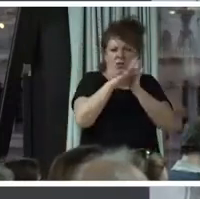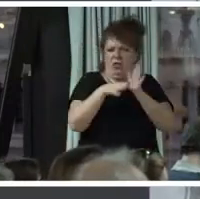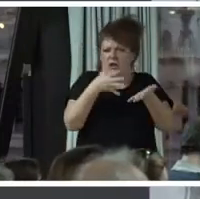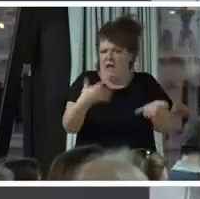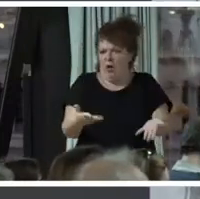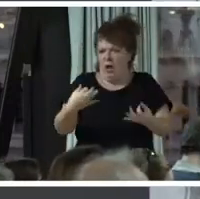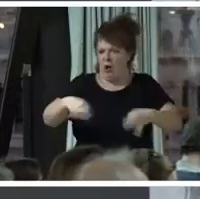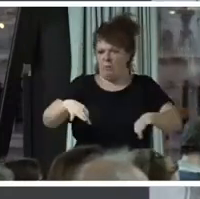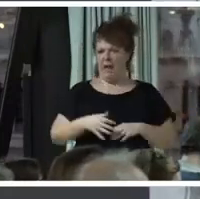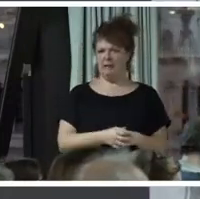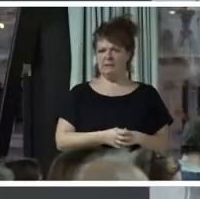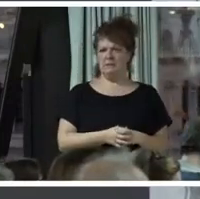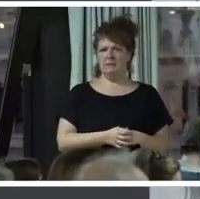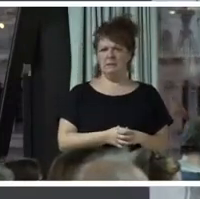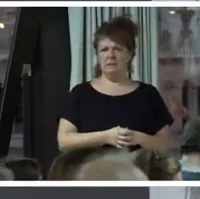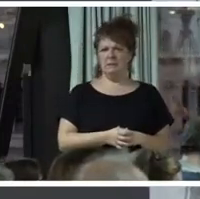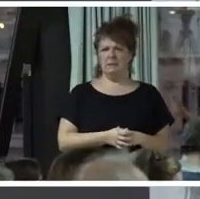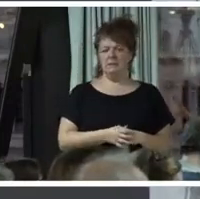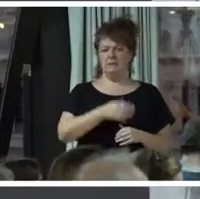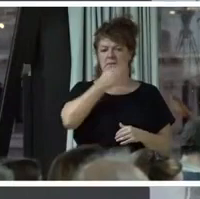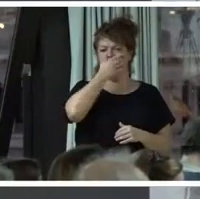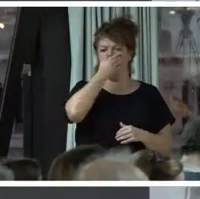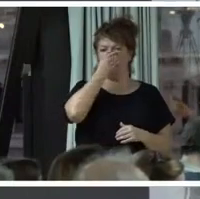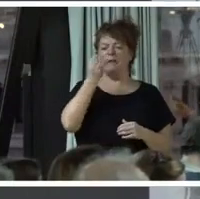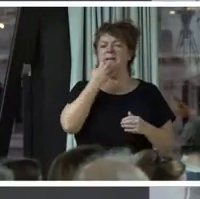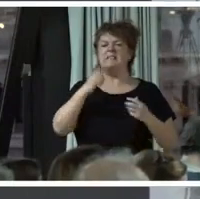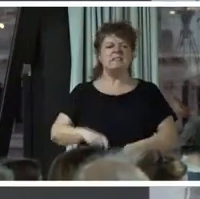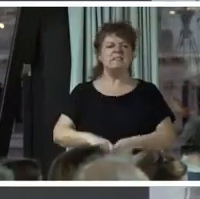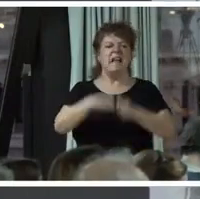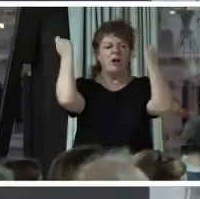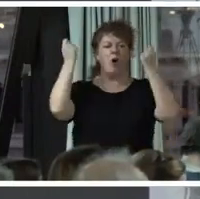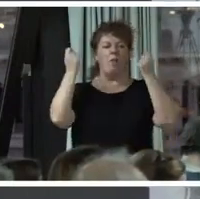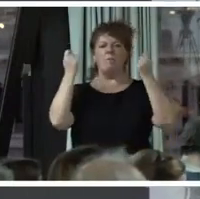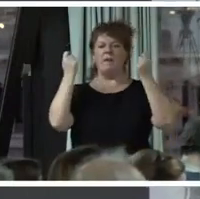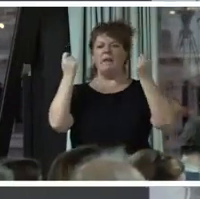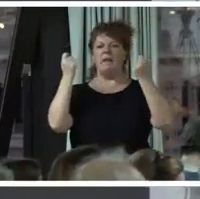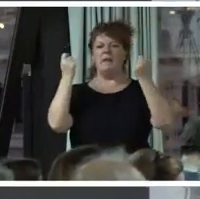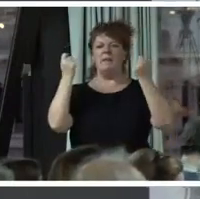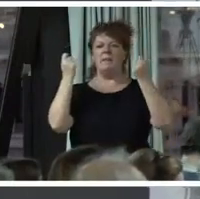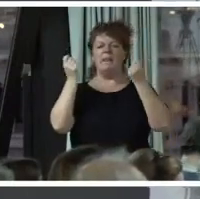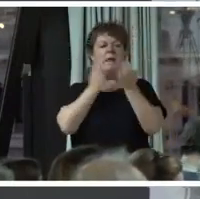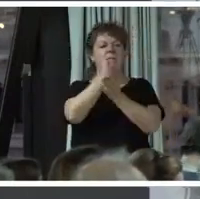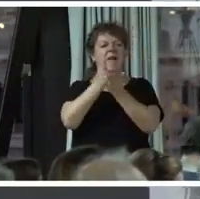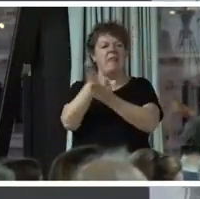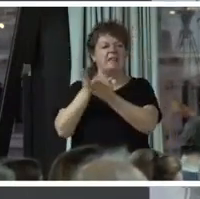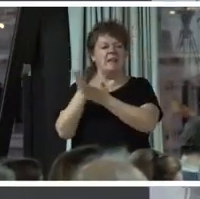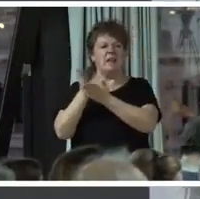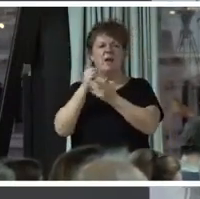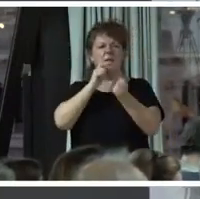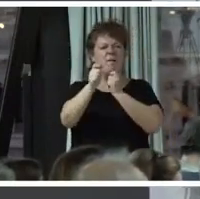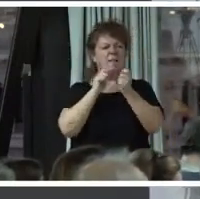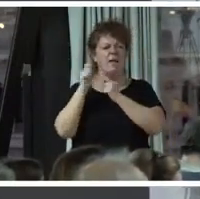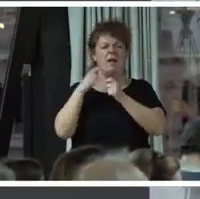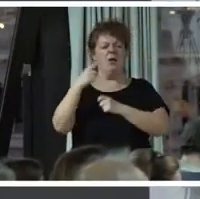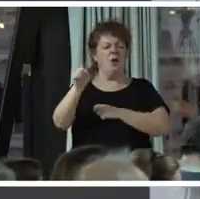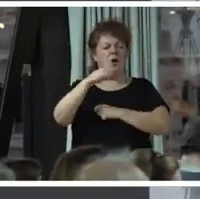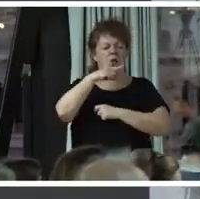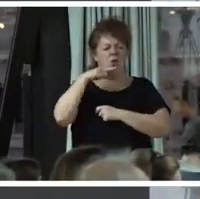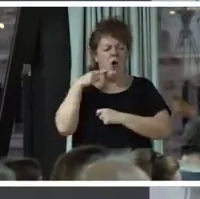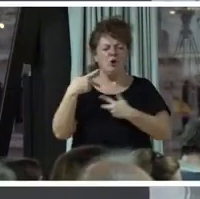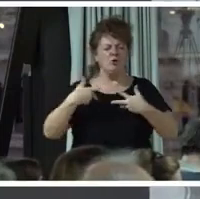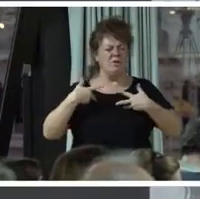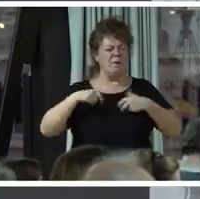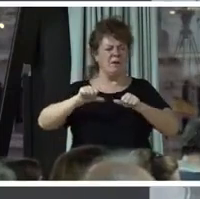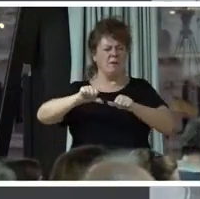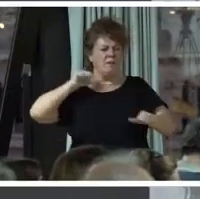normales y cuando se rompe el cerco mediático cuando se consigue con un dolor y sufrimiento